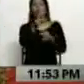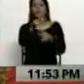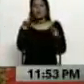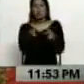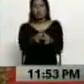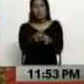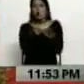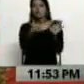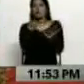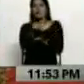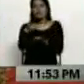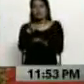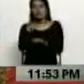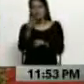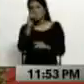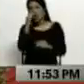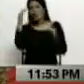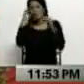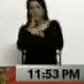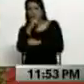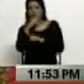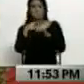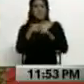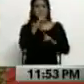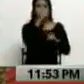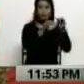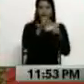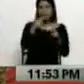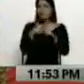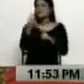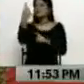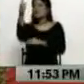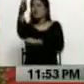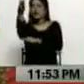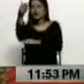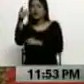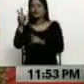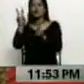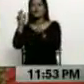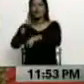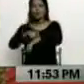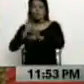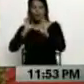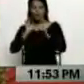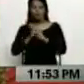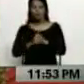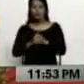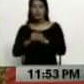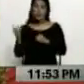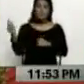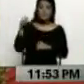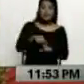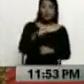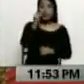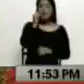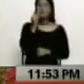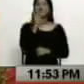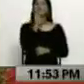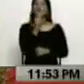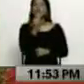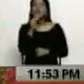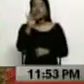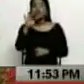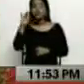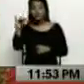80 personas adultos mayores en su mayoría de primera justicia y alguna bandera del partido nuevo tiempo también se presentaron el usurpador